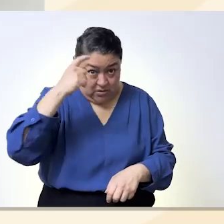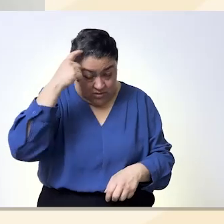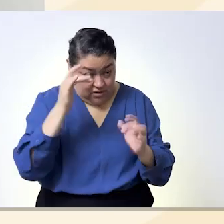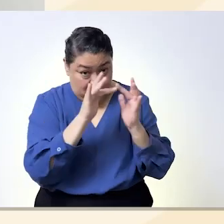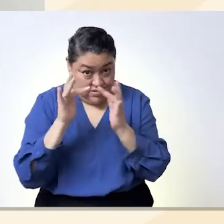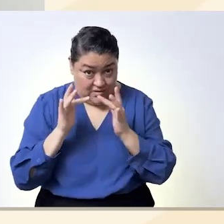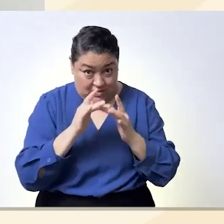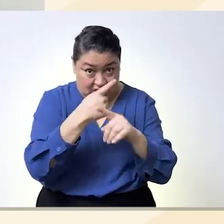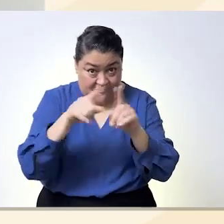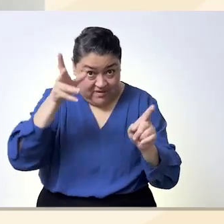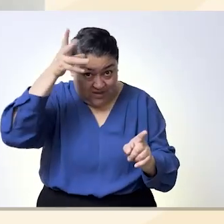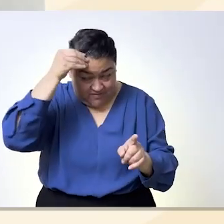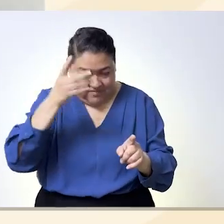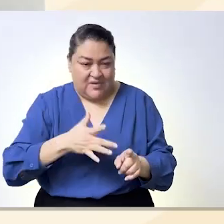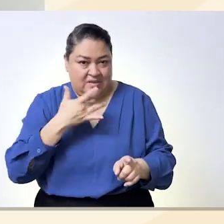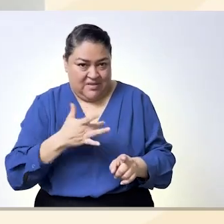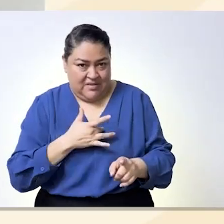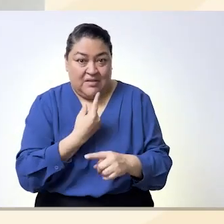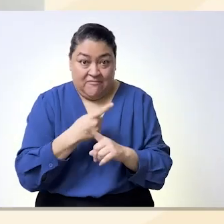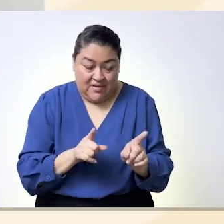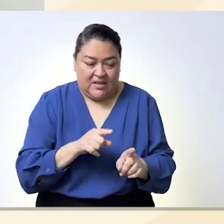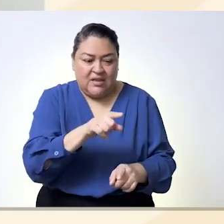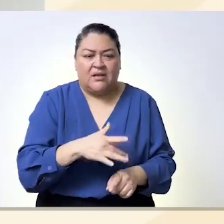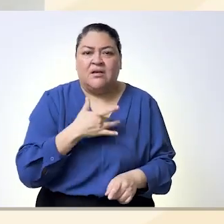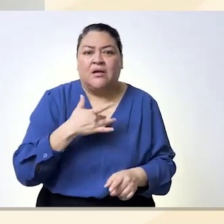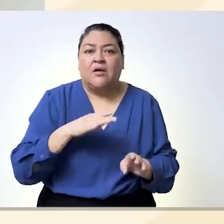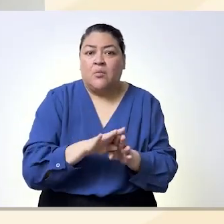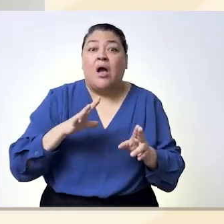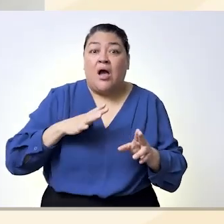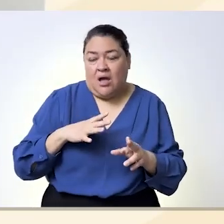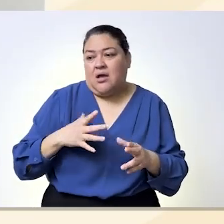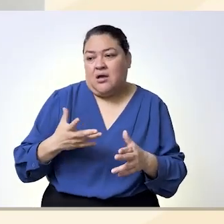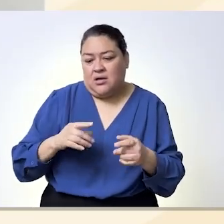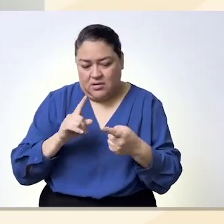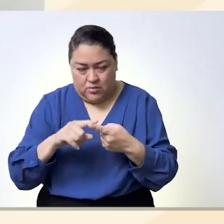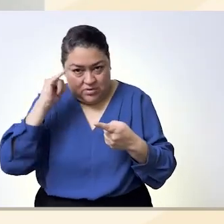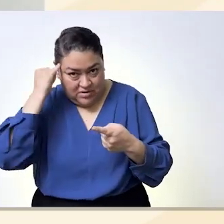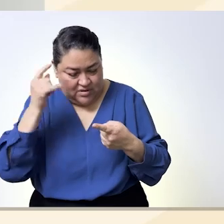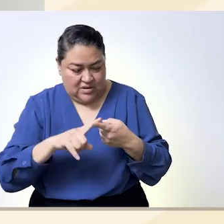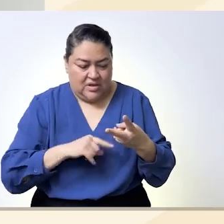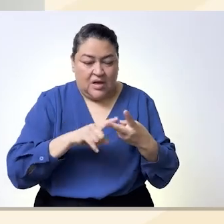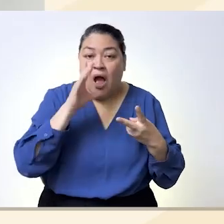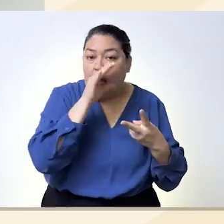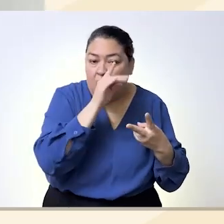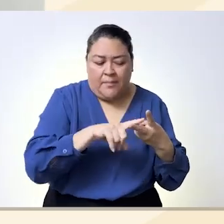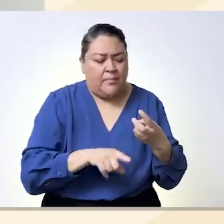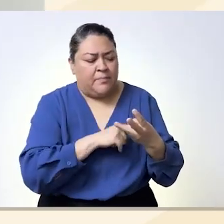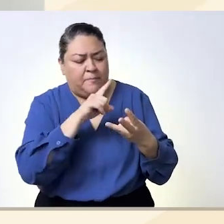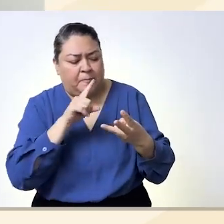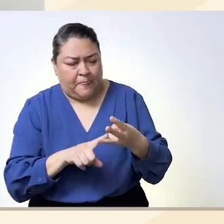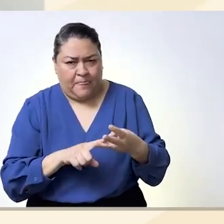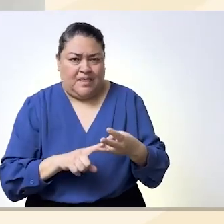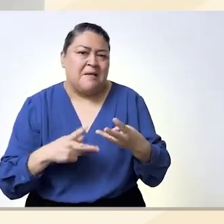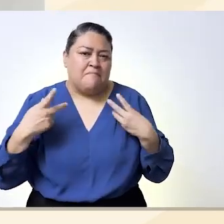un poco en otro tipo de movimientos, el movimiento indígena, el movimiento afro, el movimiento de las sexodivergencias, uno podría decir, ay, no, pues